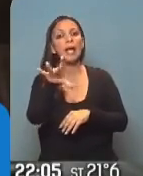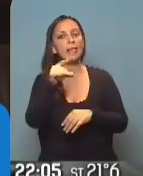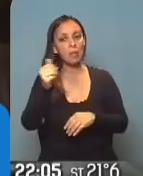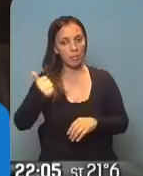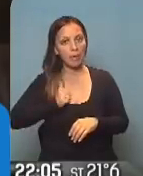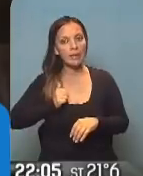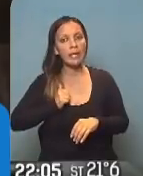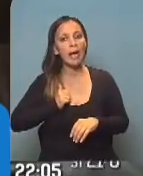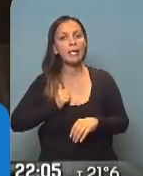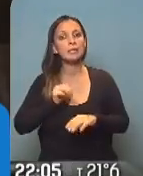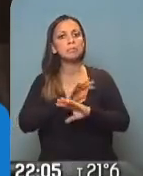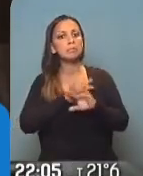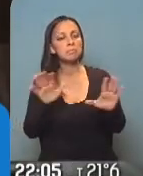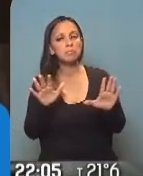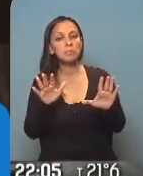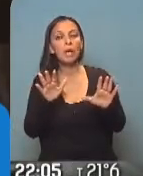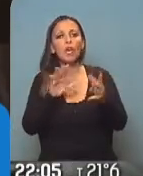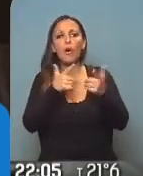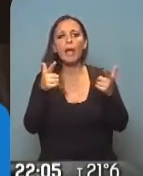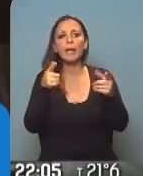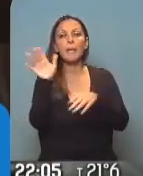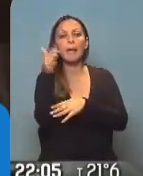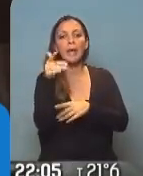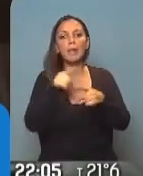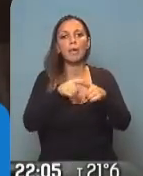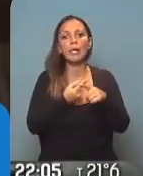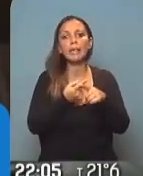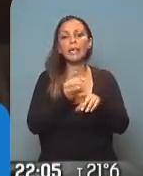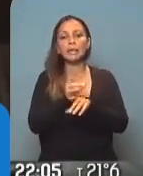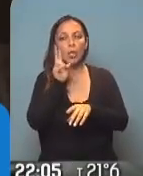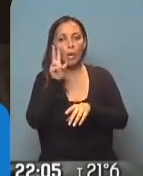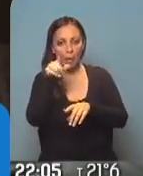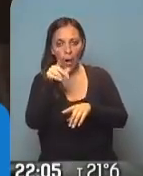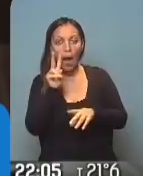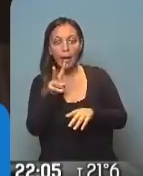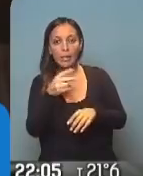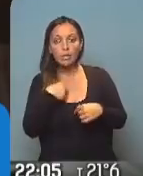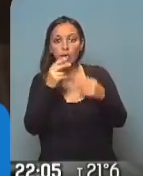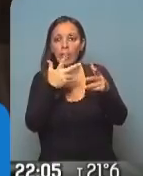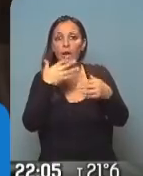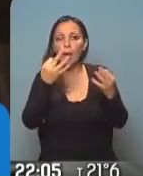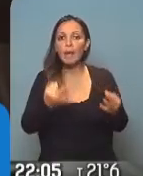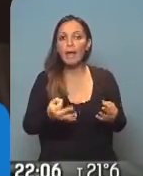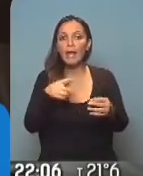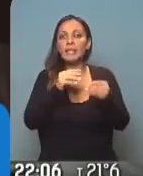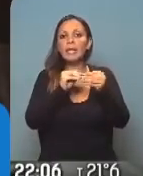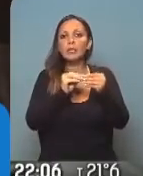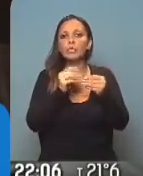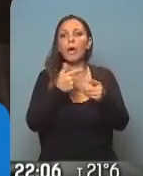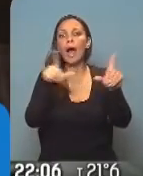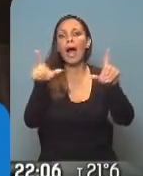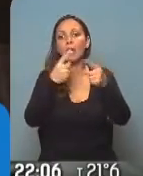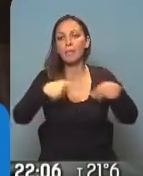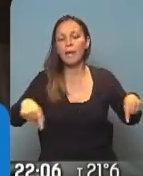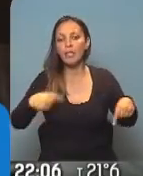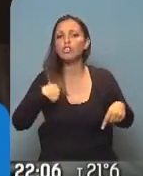ministérios sem interferência política. Até eu vejo a mídia aí, vem falando a verdade sobre esse assunto. Parabéns à mídia.